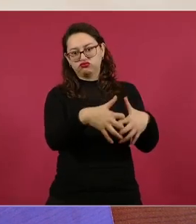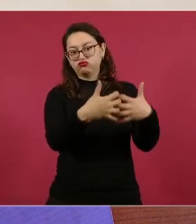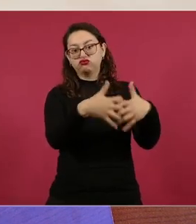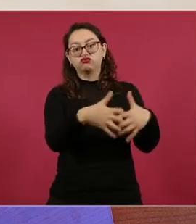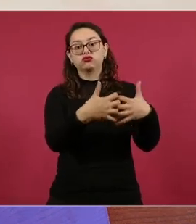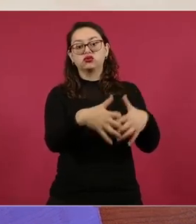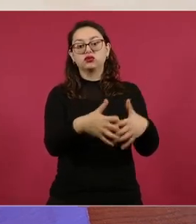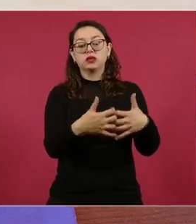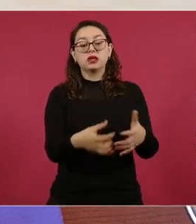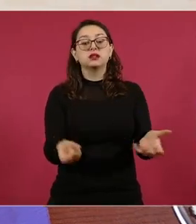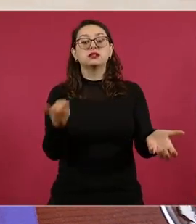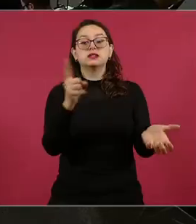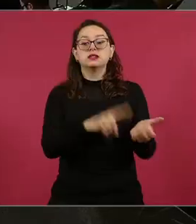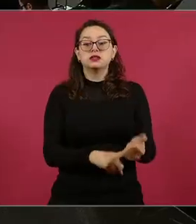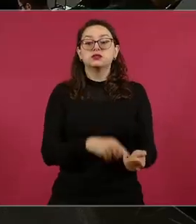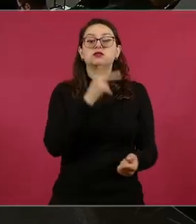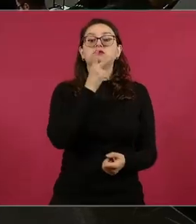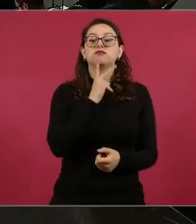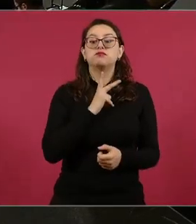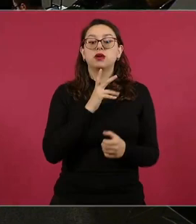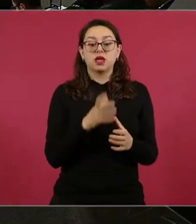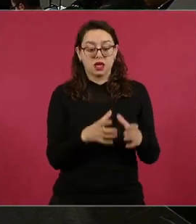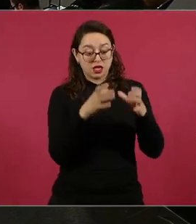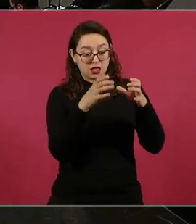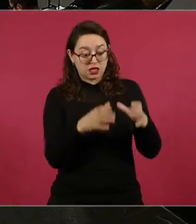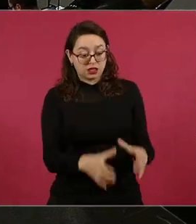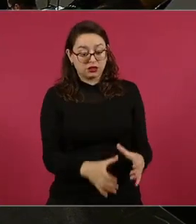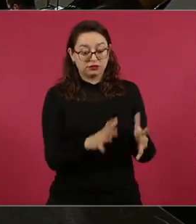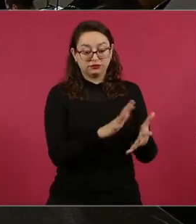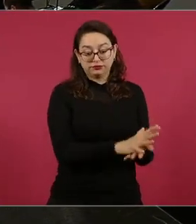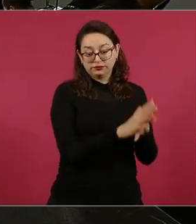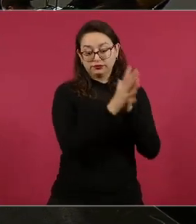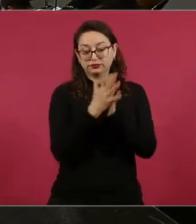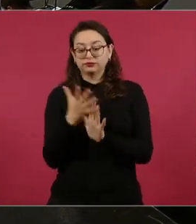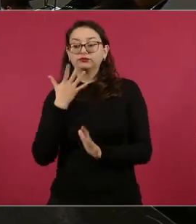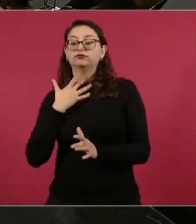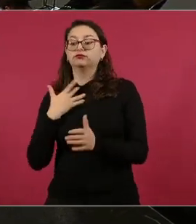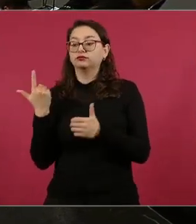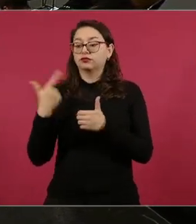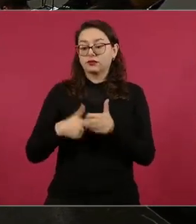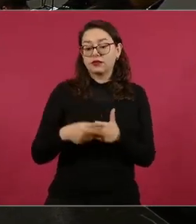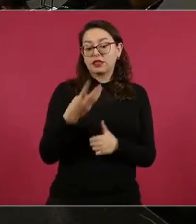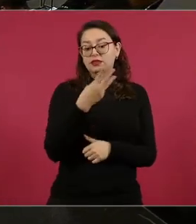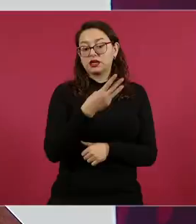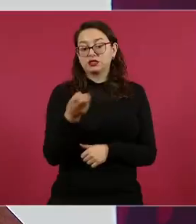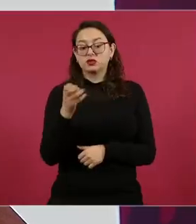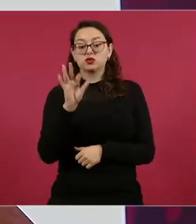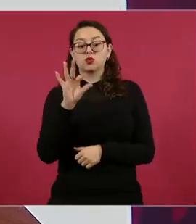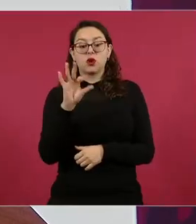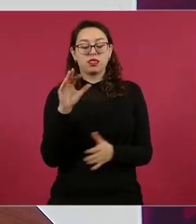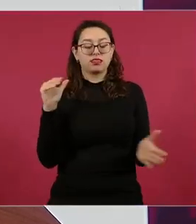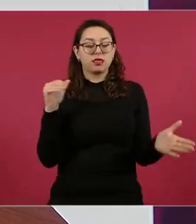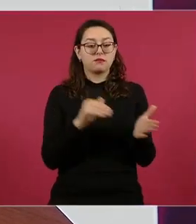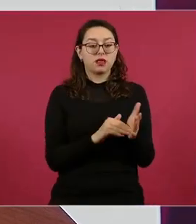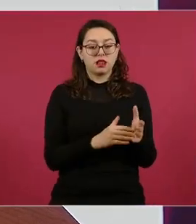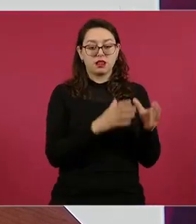Esa refinería está procesando 340 mil barriles.